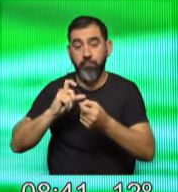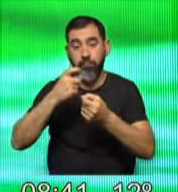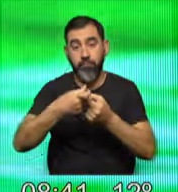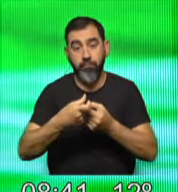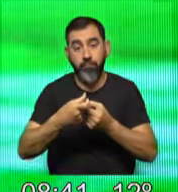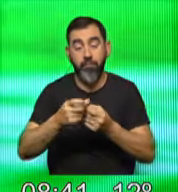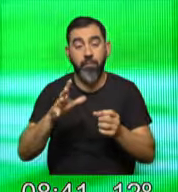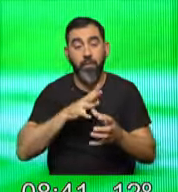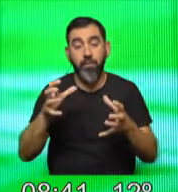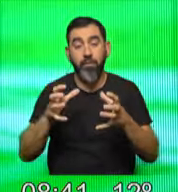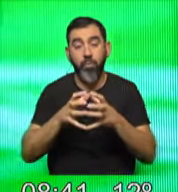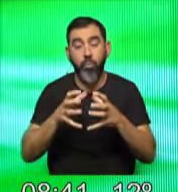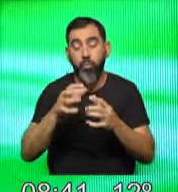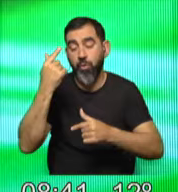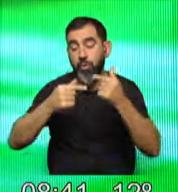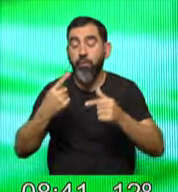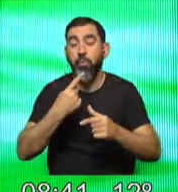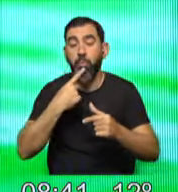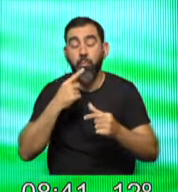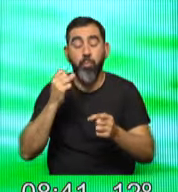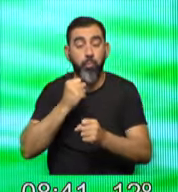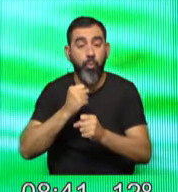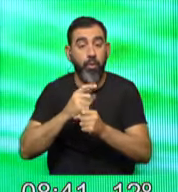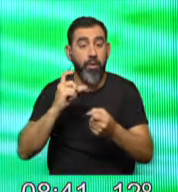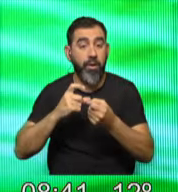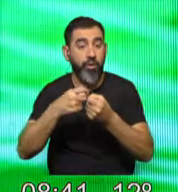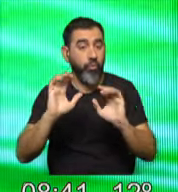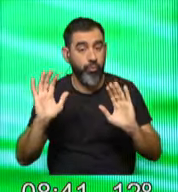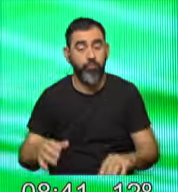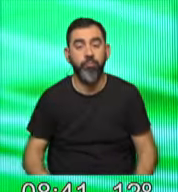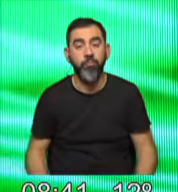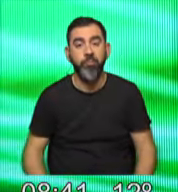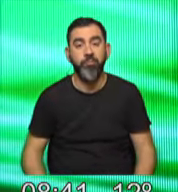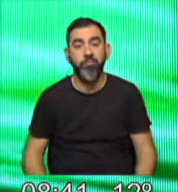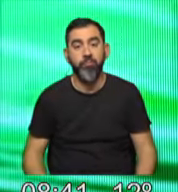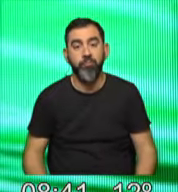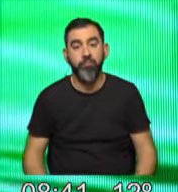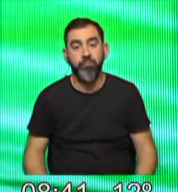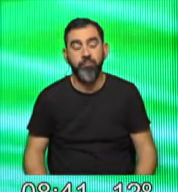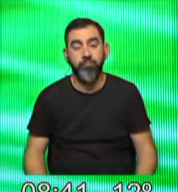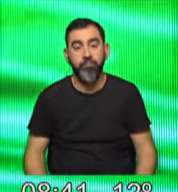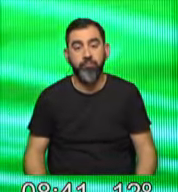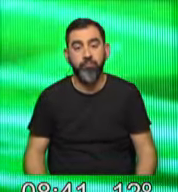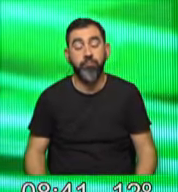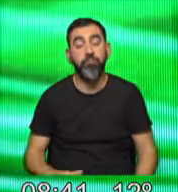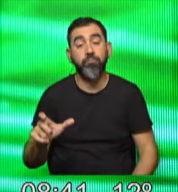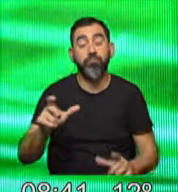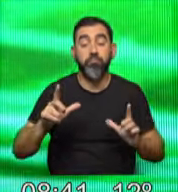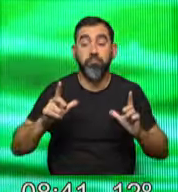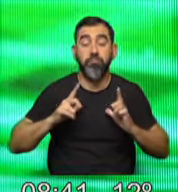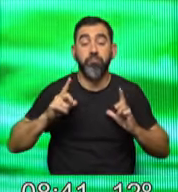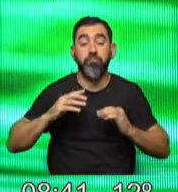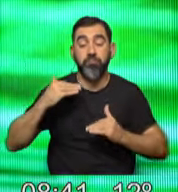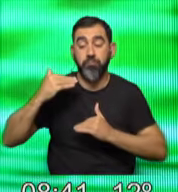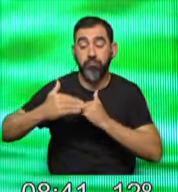que abarca trabajadores de todas las orientaciones digamos este estamos nosotros obviamente atentos a ese